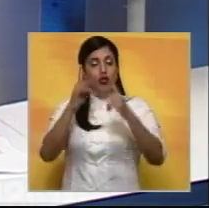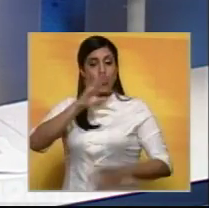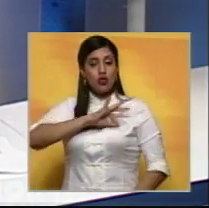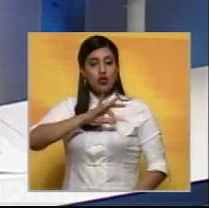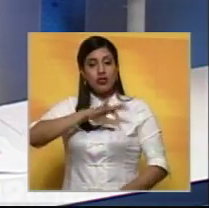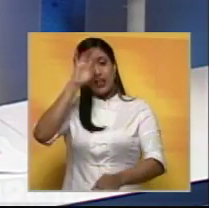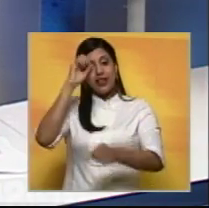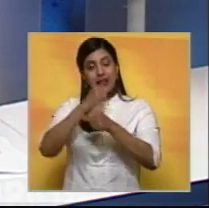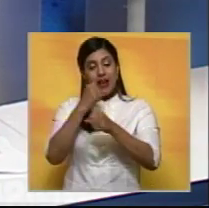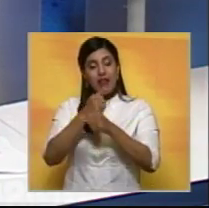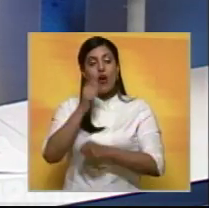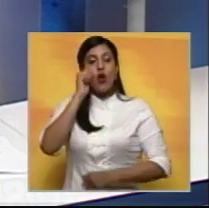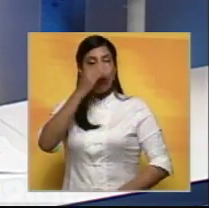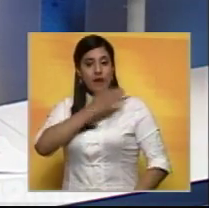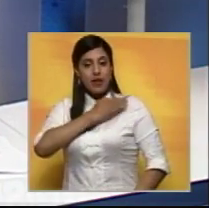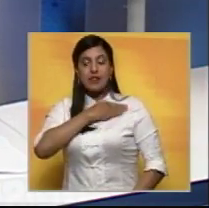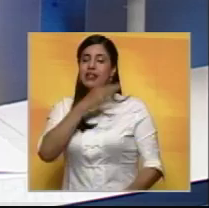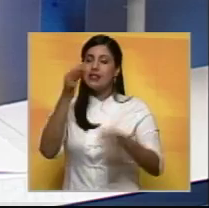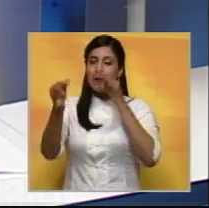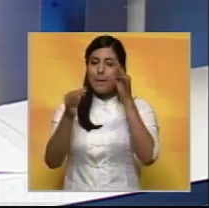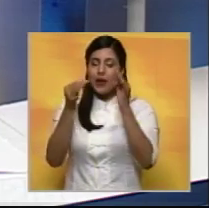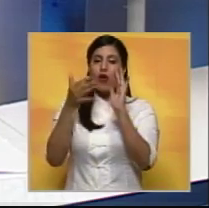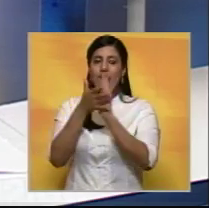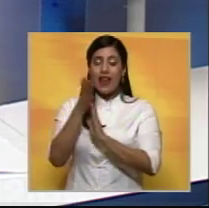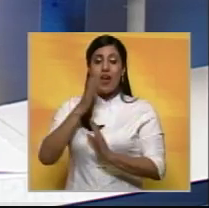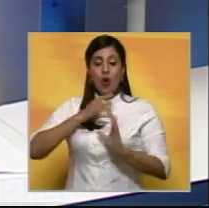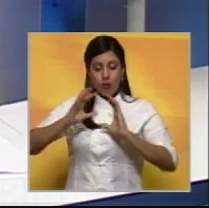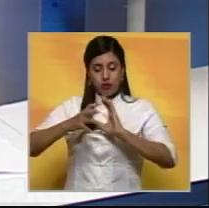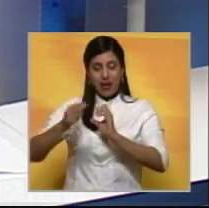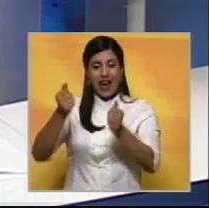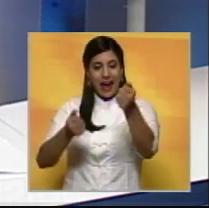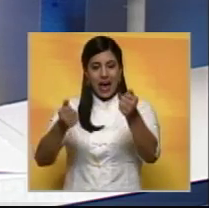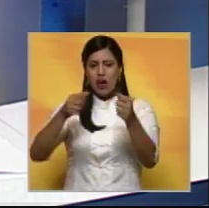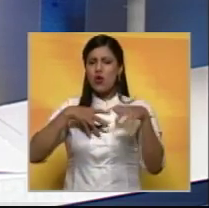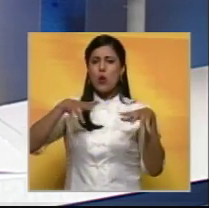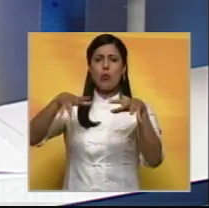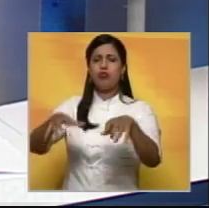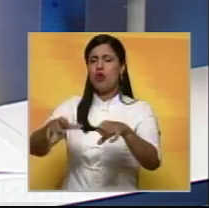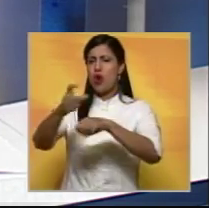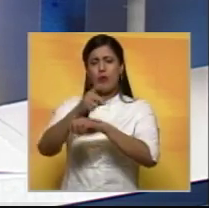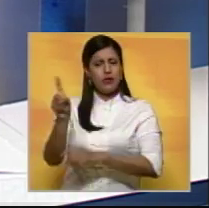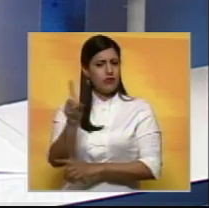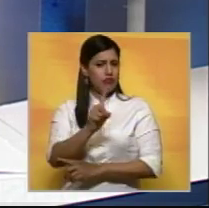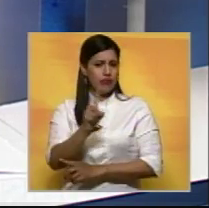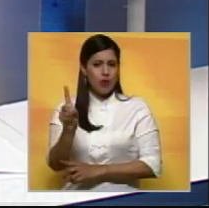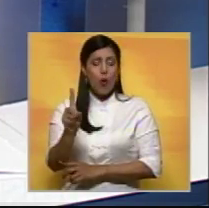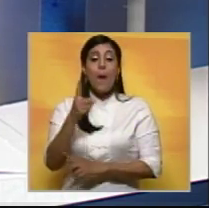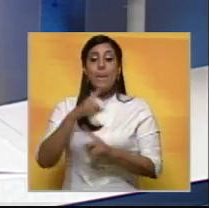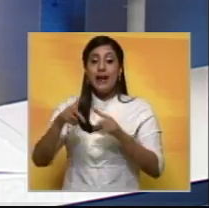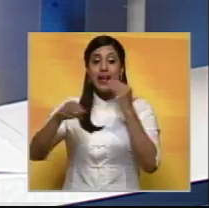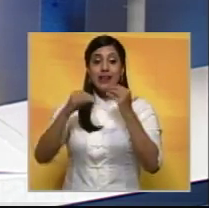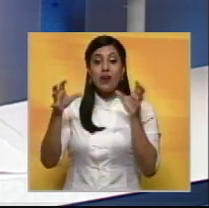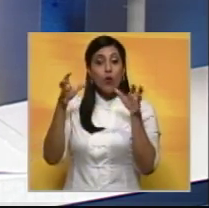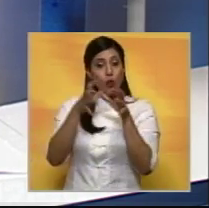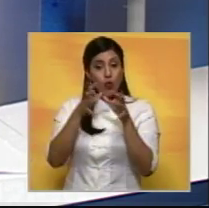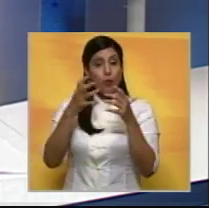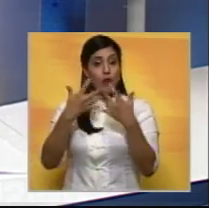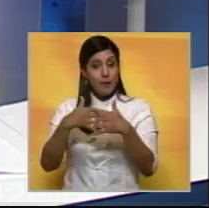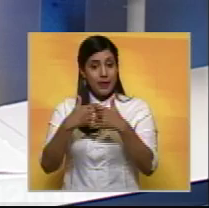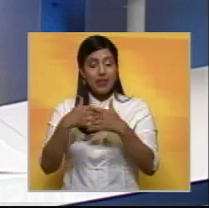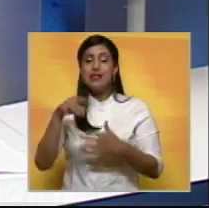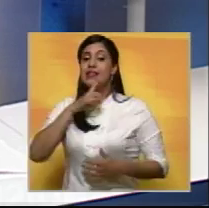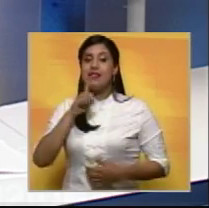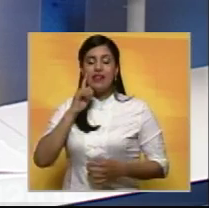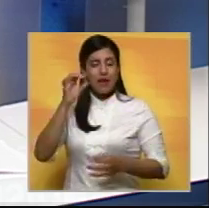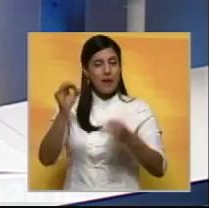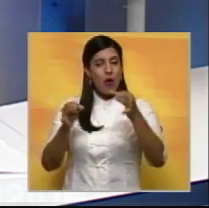Social y Trabajo, Francisco Torrealba, aclaró que General Motors no fue expropiada por el gobierno. Precisó que lo ocurrido con la planta de la compañía